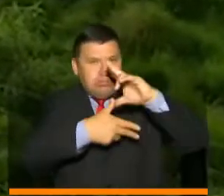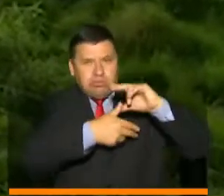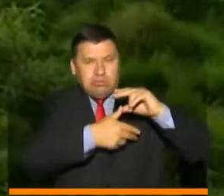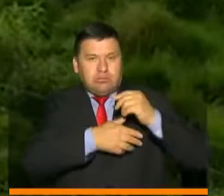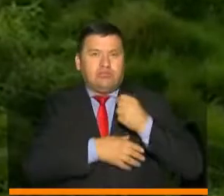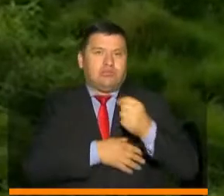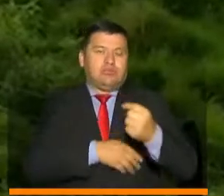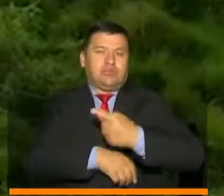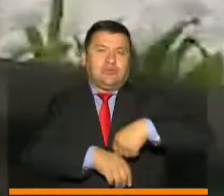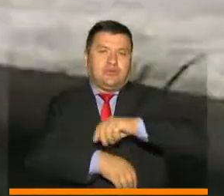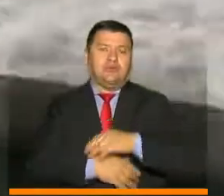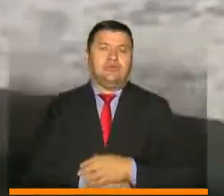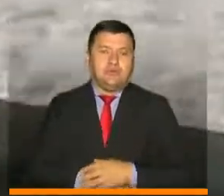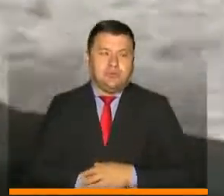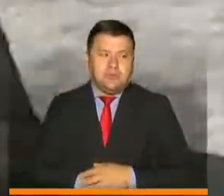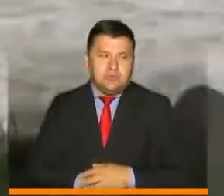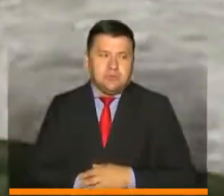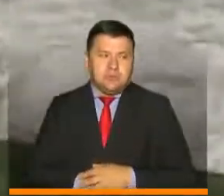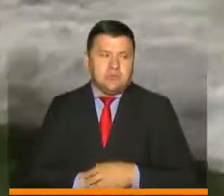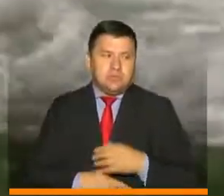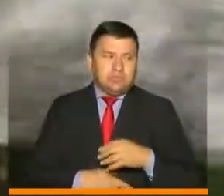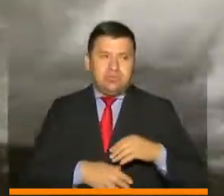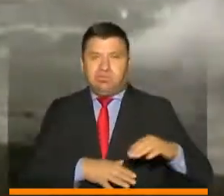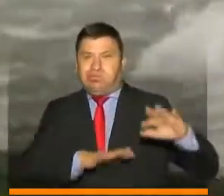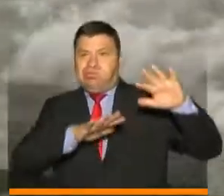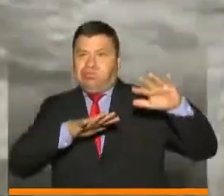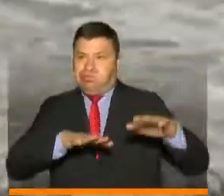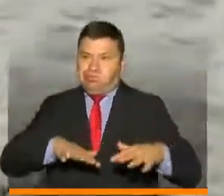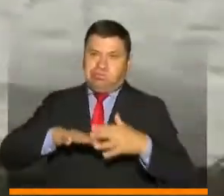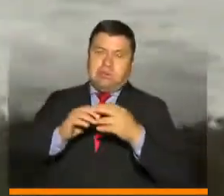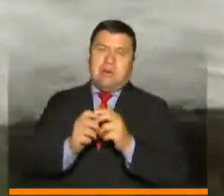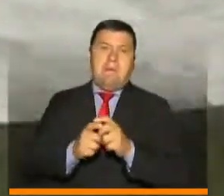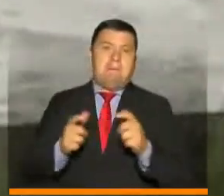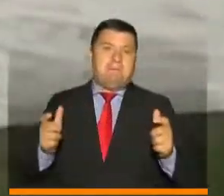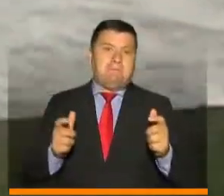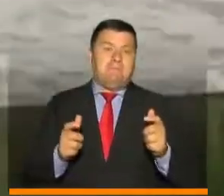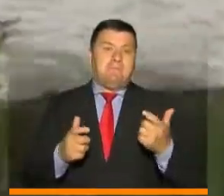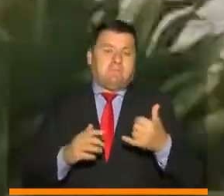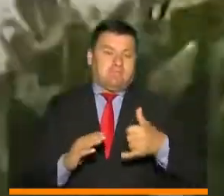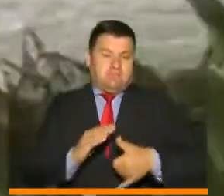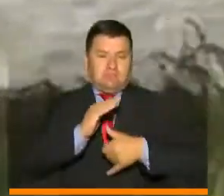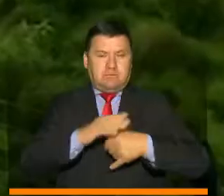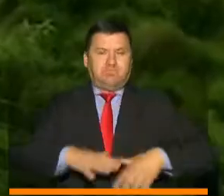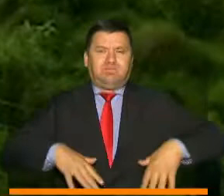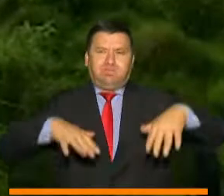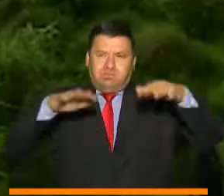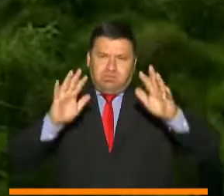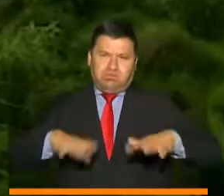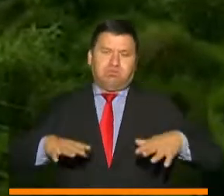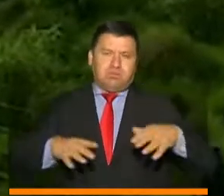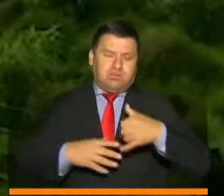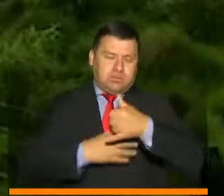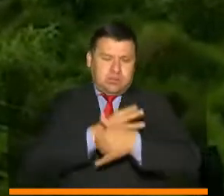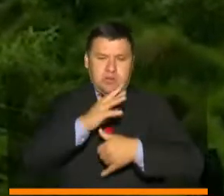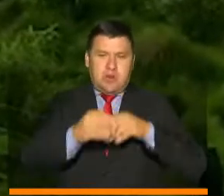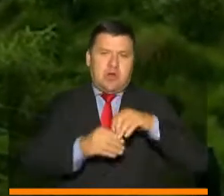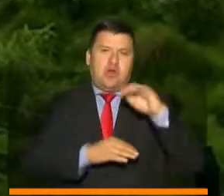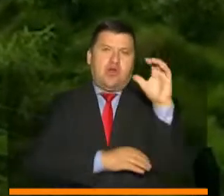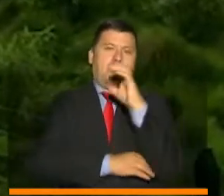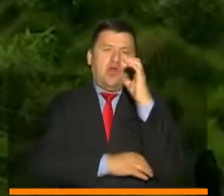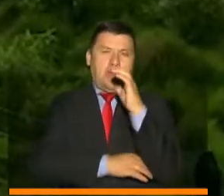las próximas horas. El tránsito de esta onda incrementará la altura del oleaje en gran parte del mar Caribe